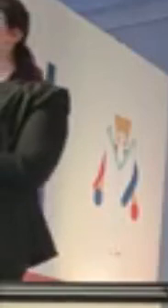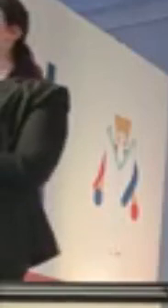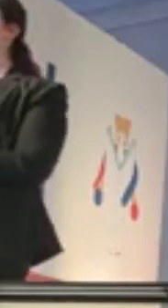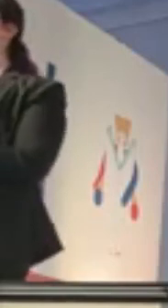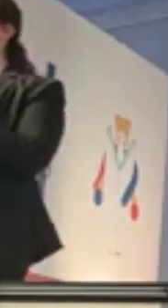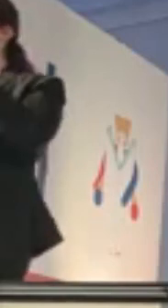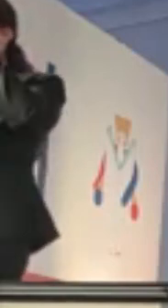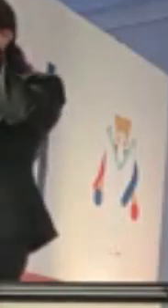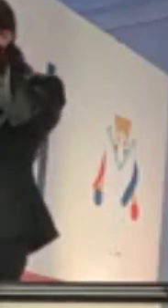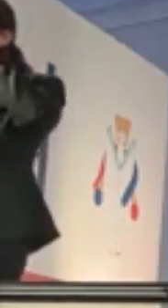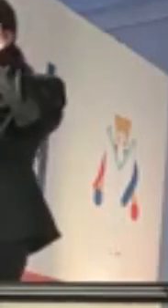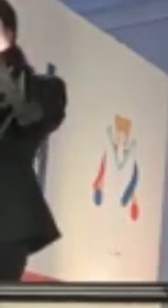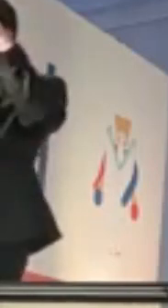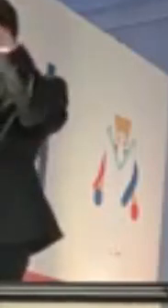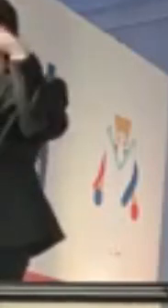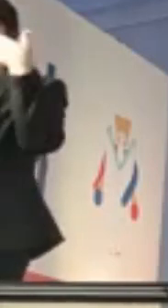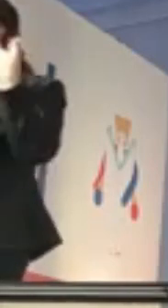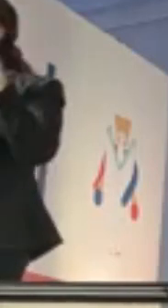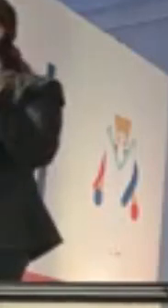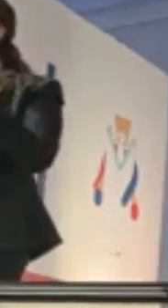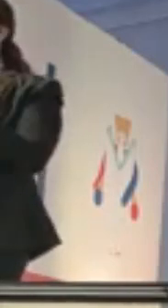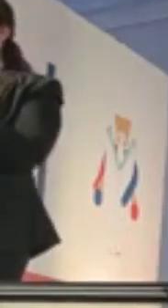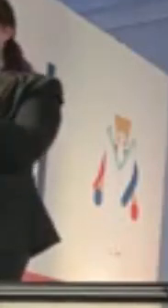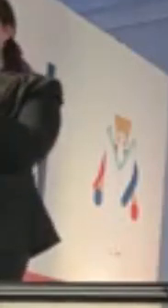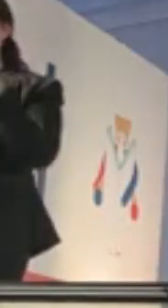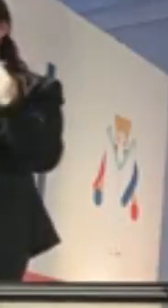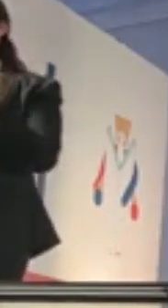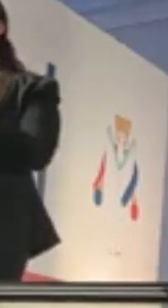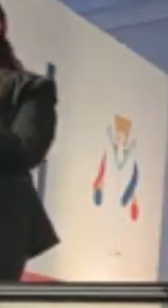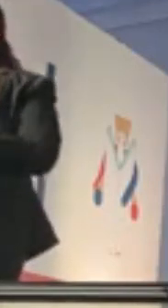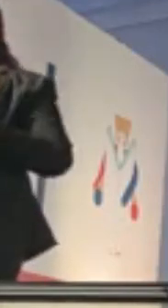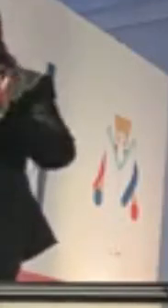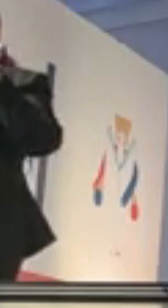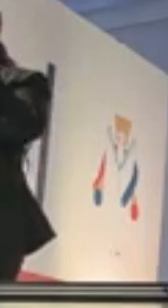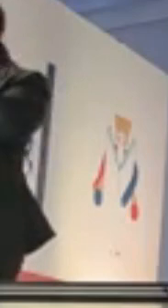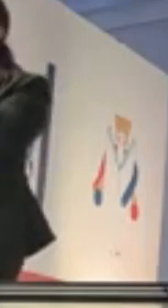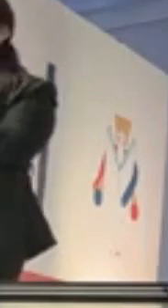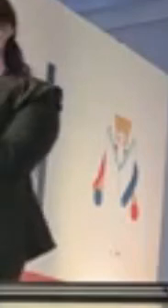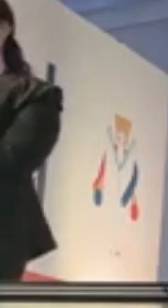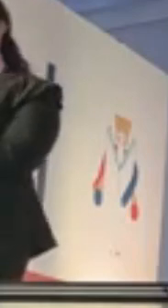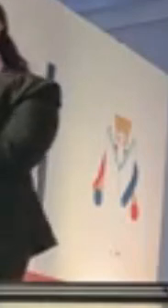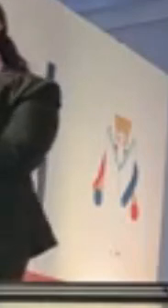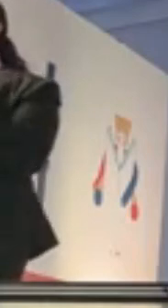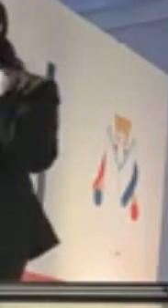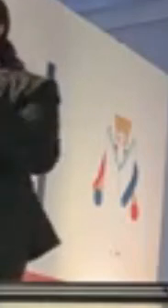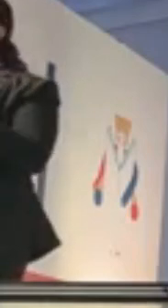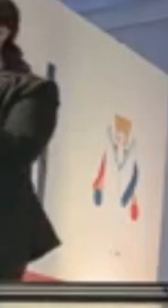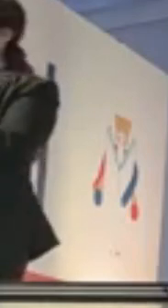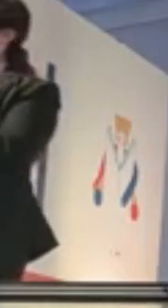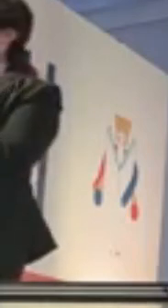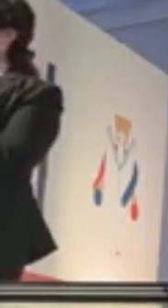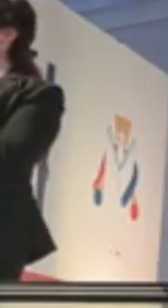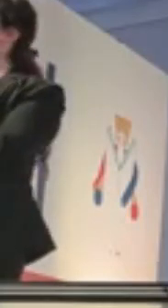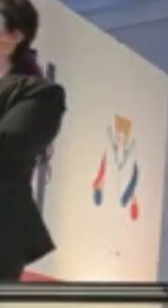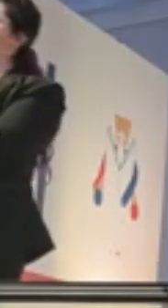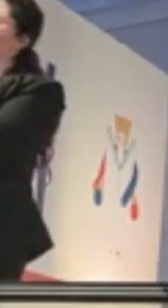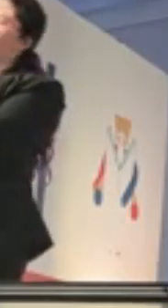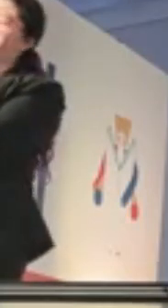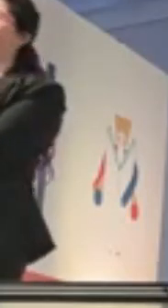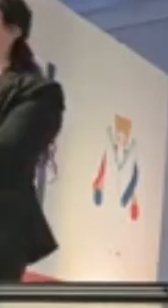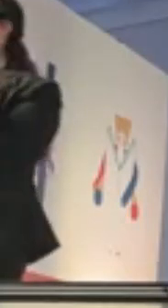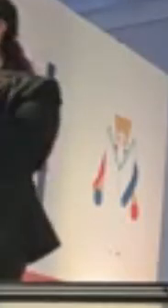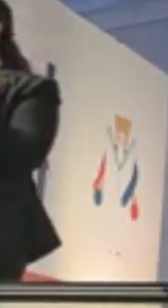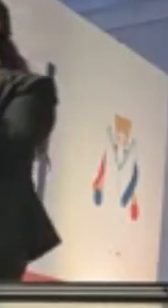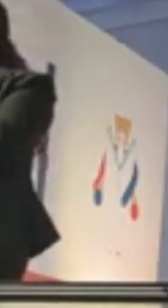con esa riqueza intelectual, académica, que bebe de generaciones y generaciones, de todos los exiliados